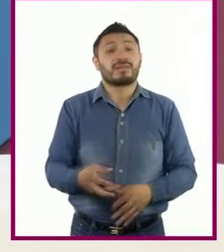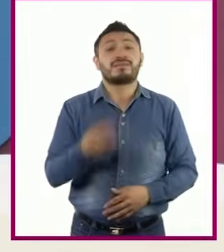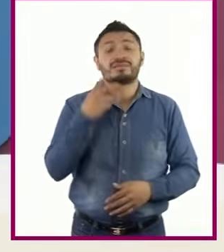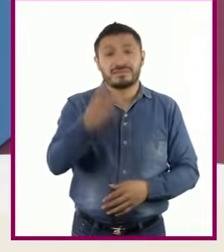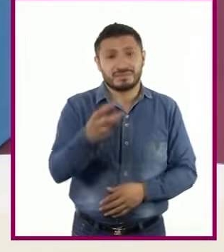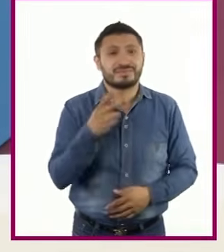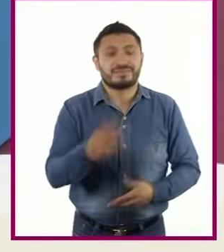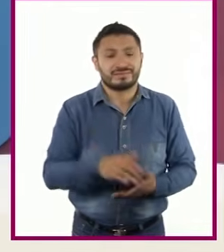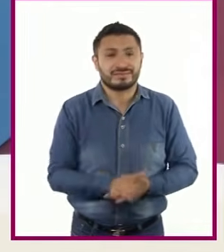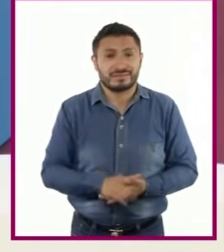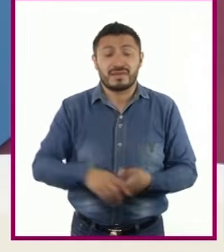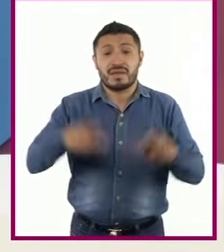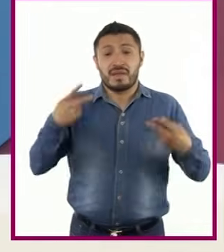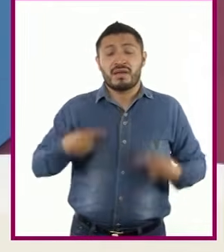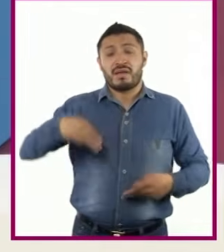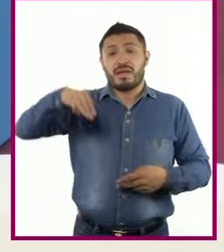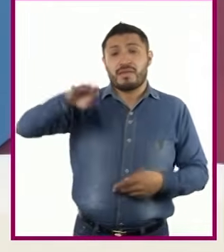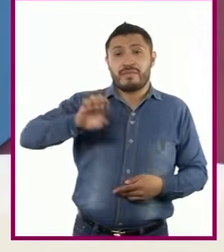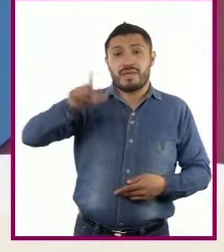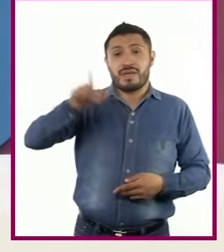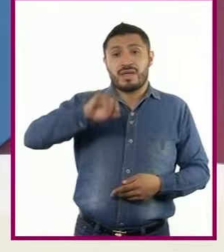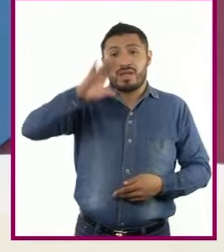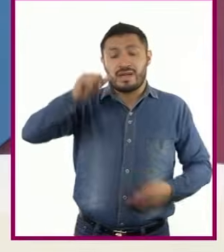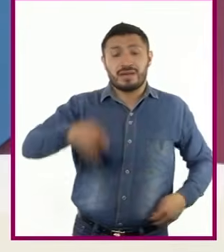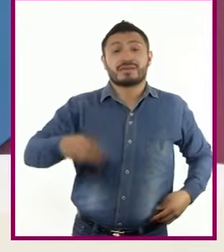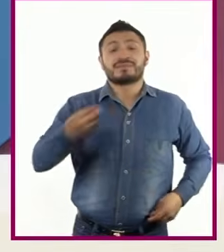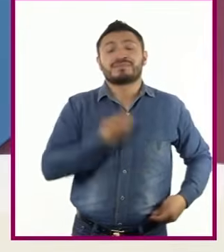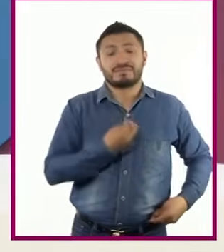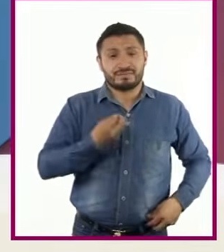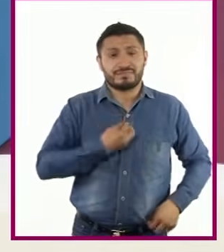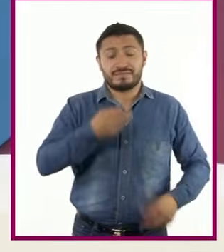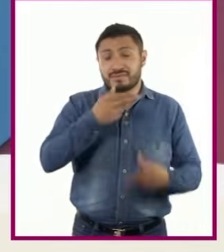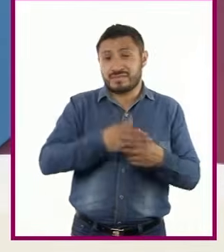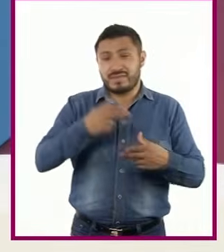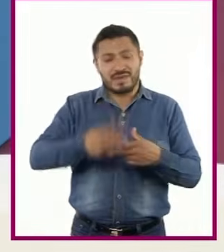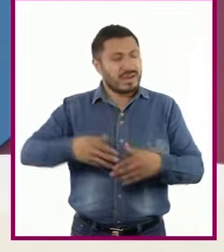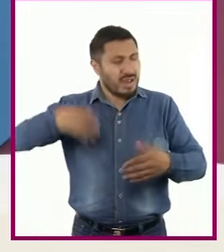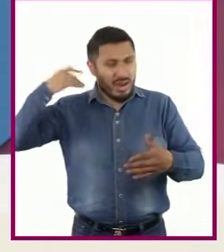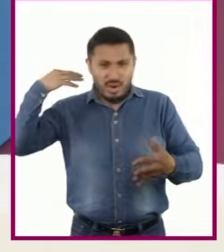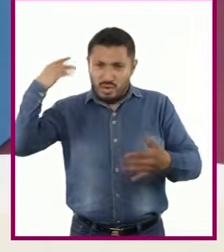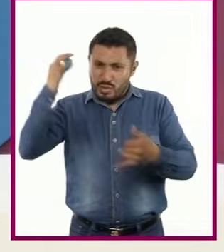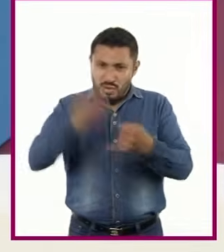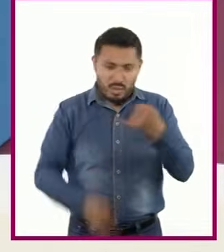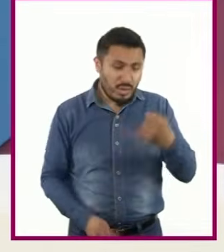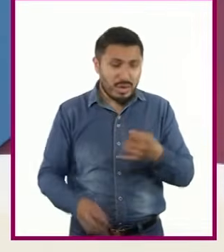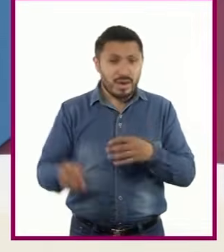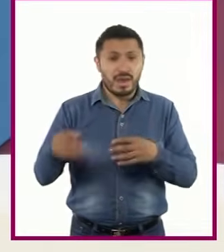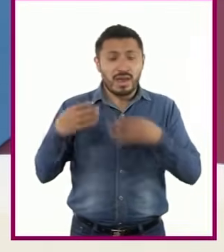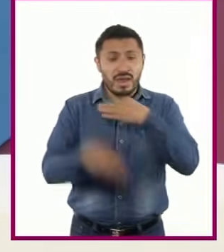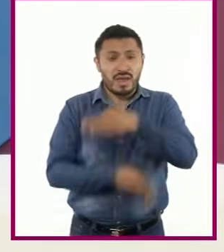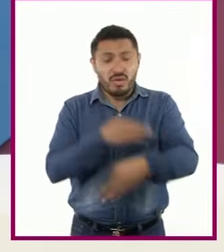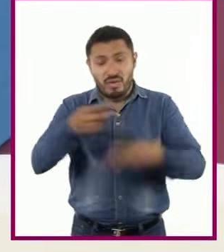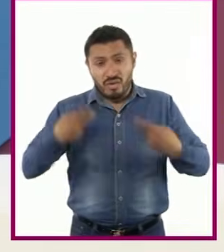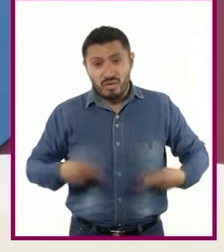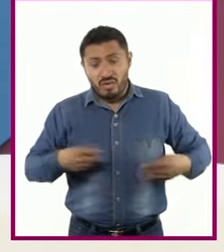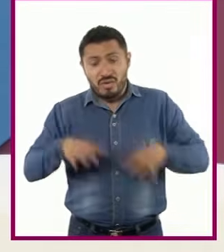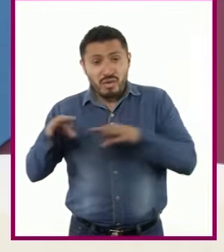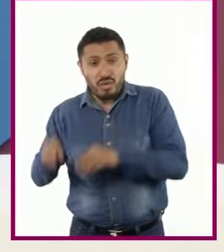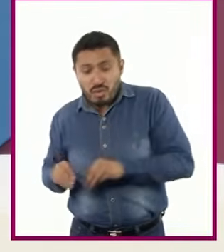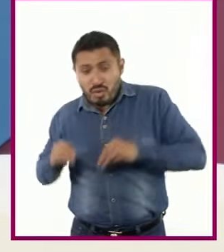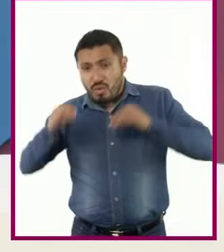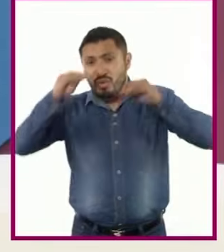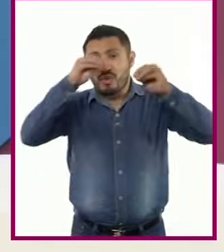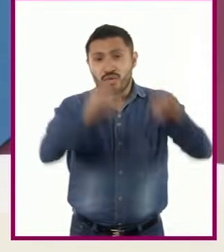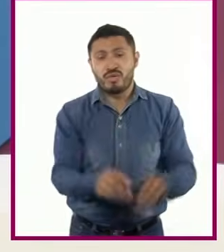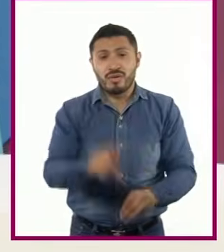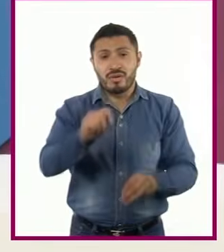de esto, los mexicas decidieron resistir hasta el final y trasladaron a toda la población